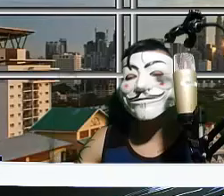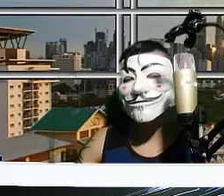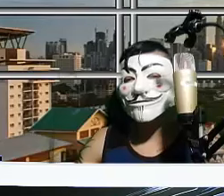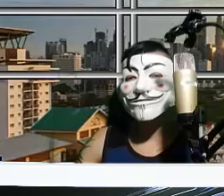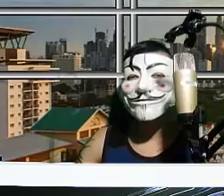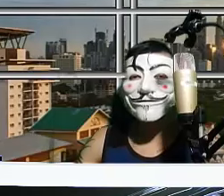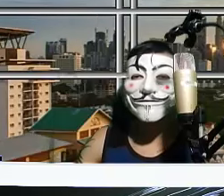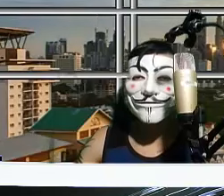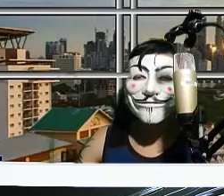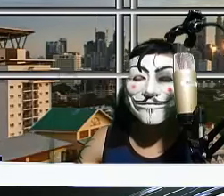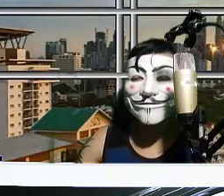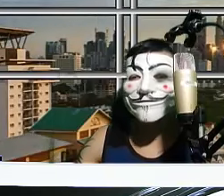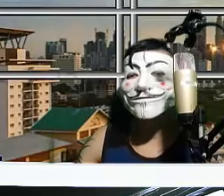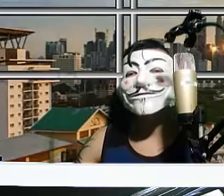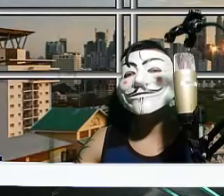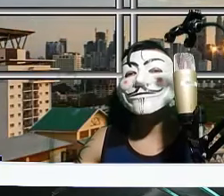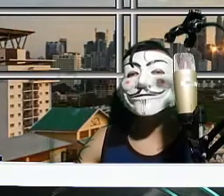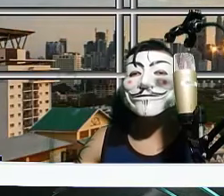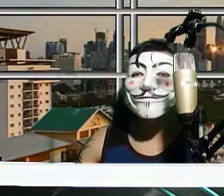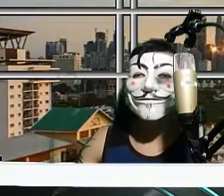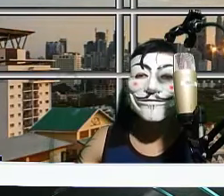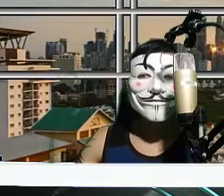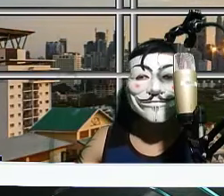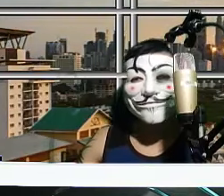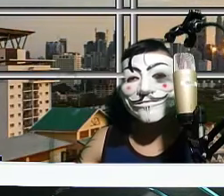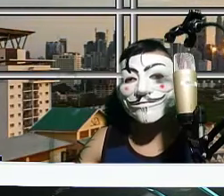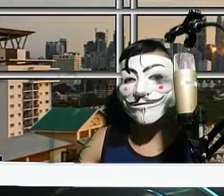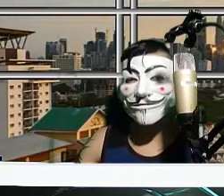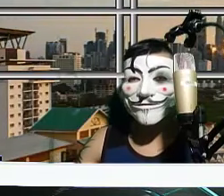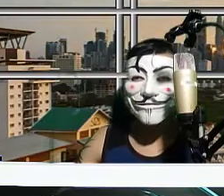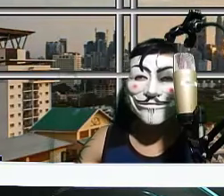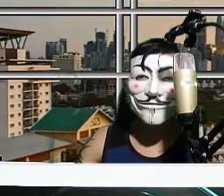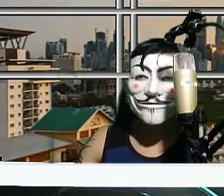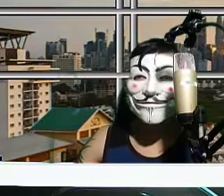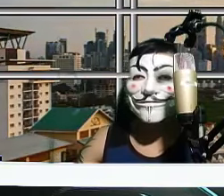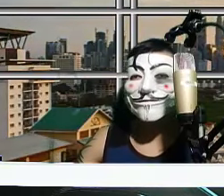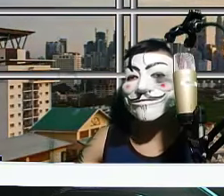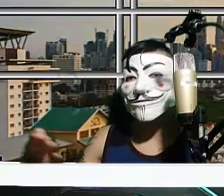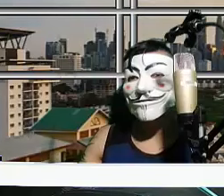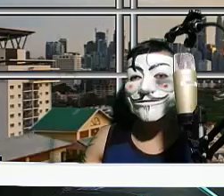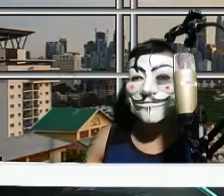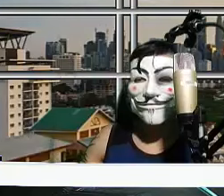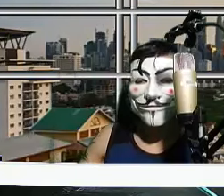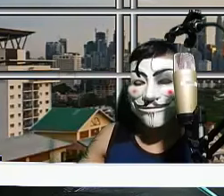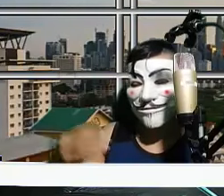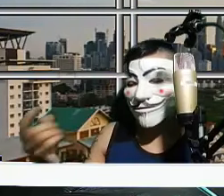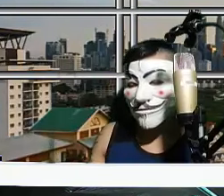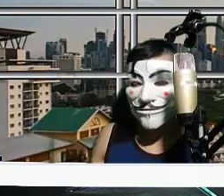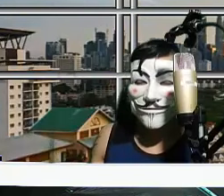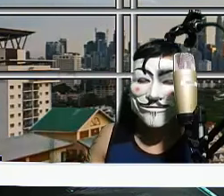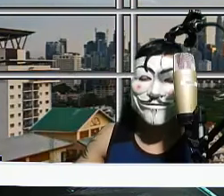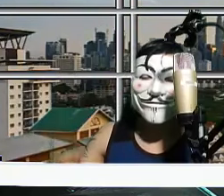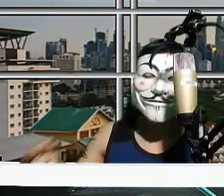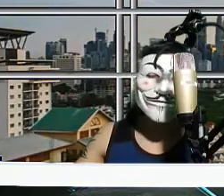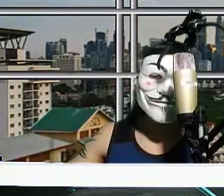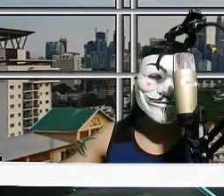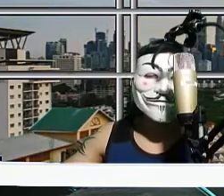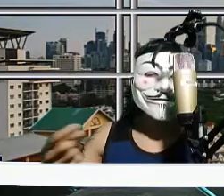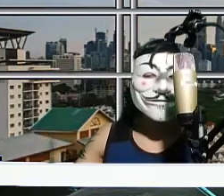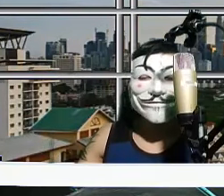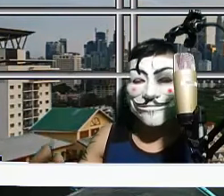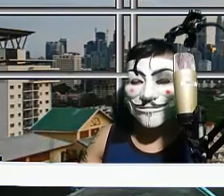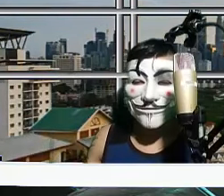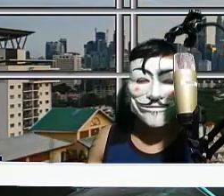las técnicas de seguridad salvadoreña y que ella va a enseñar todo lo que ha aprendido en El Salvador a otros países de latinoamérica y